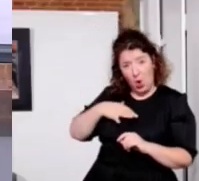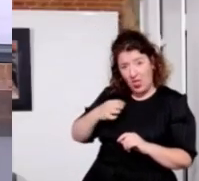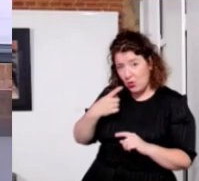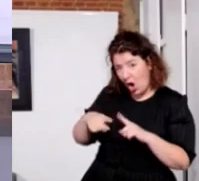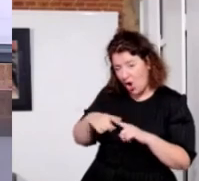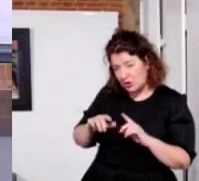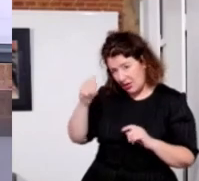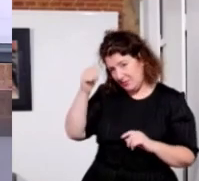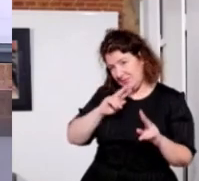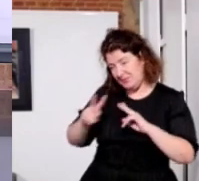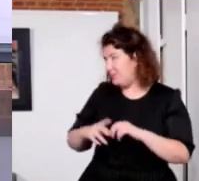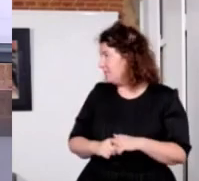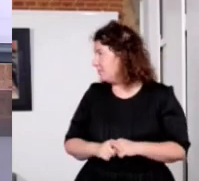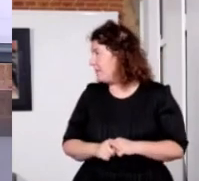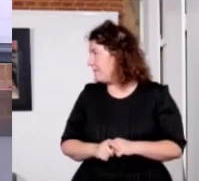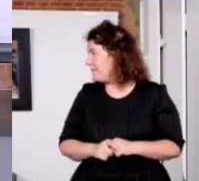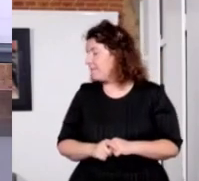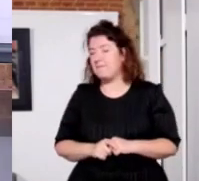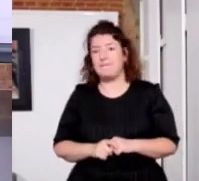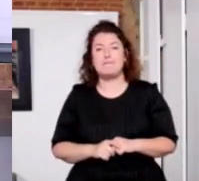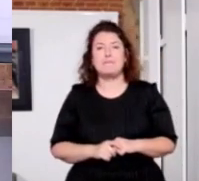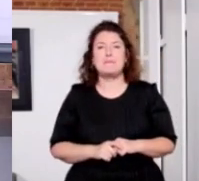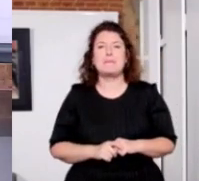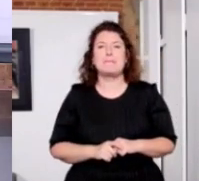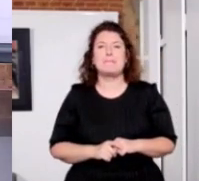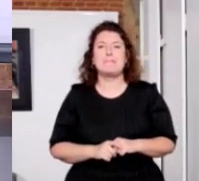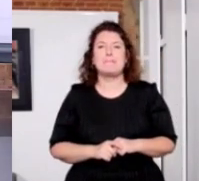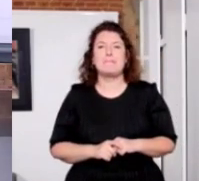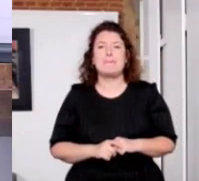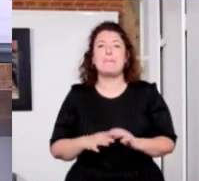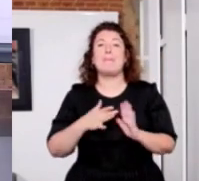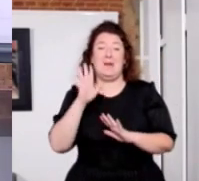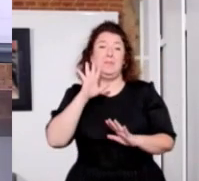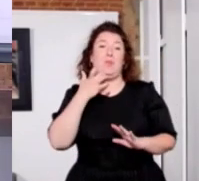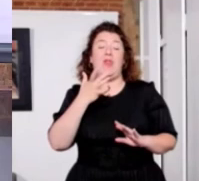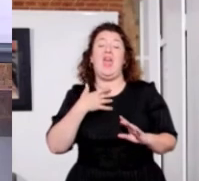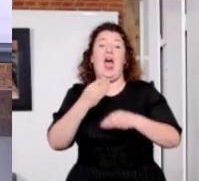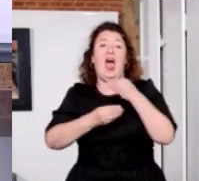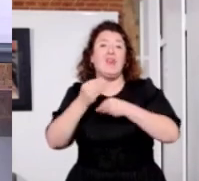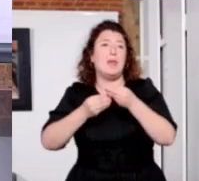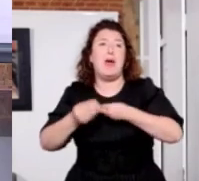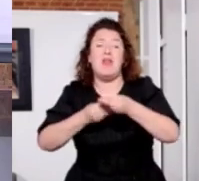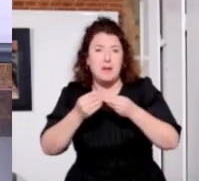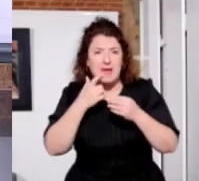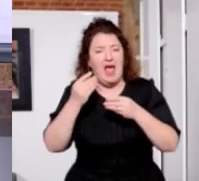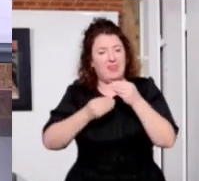No. Aplicando un poco el principio de menos es más, voy a decir una barbaridad,